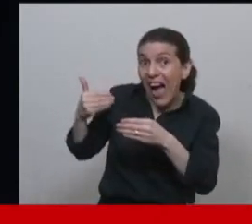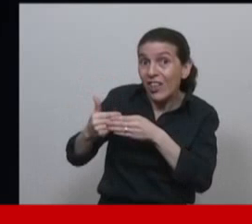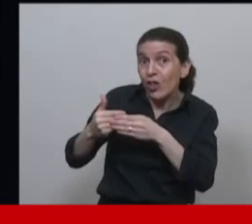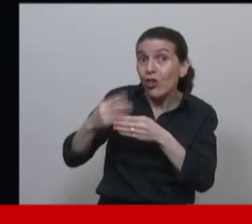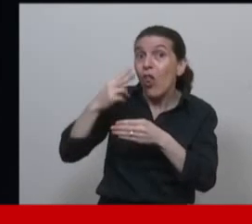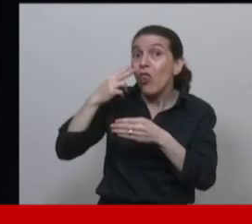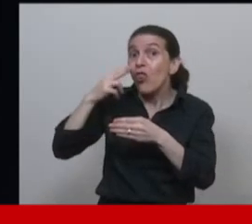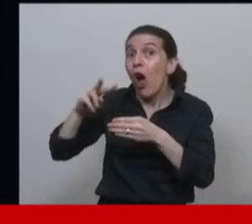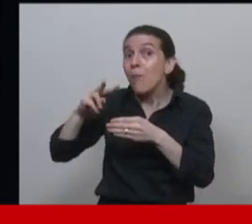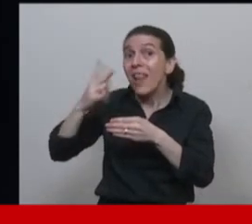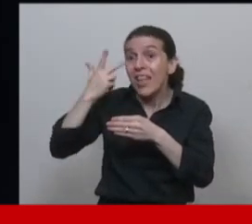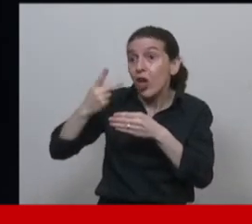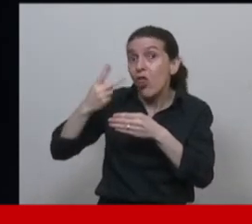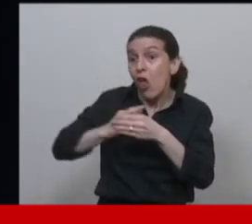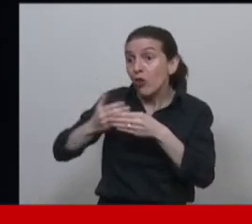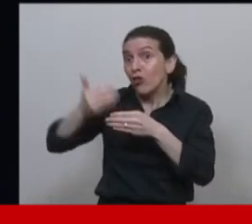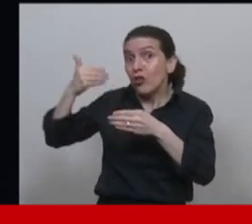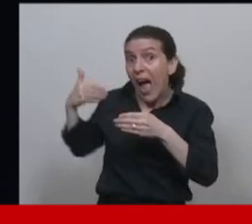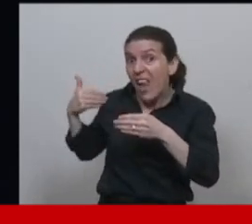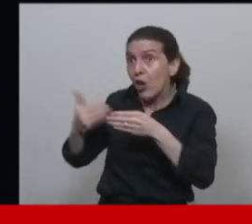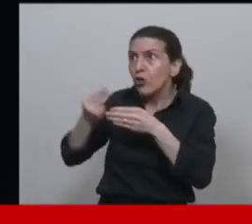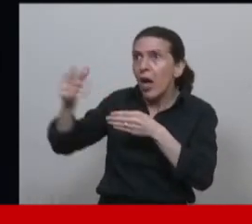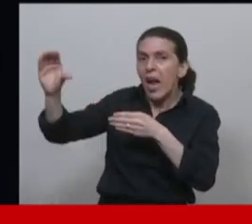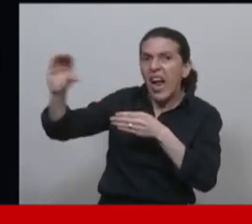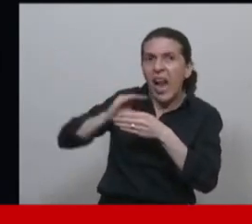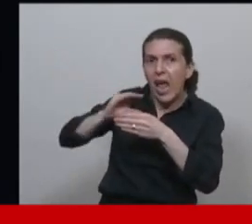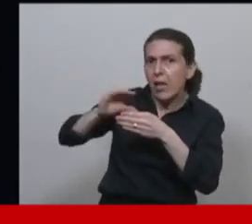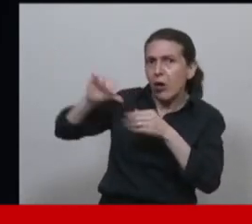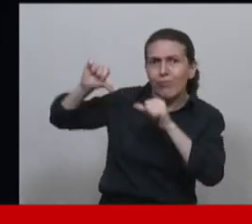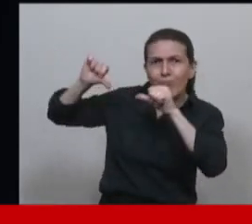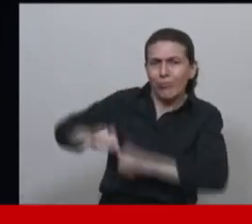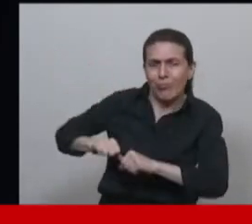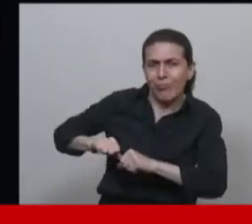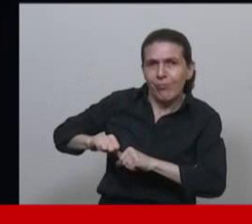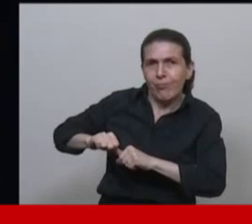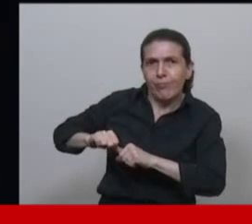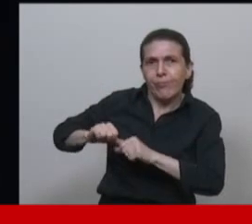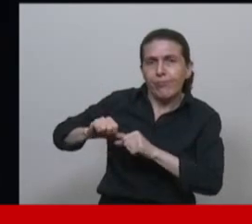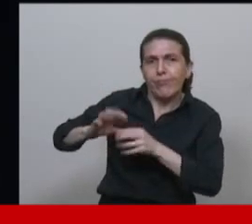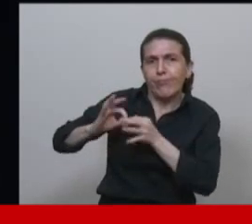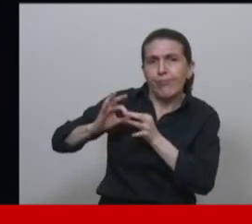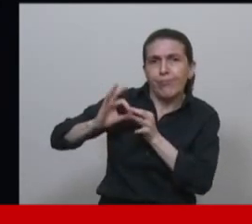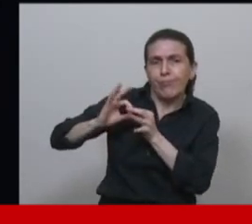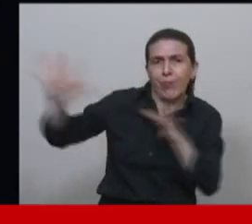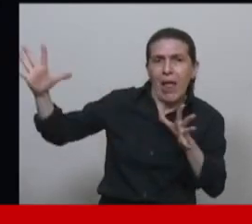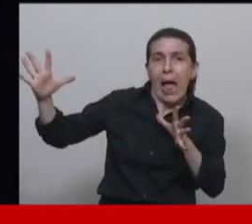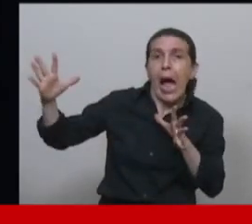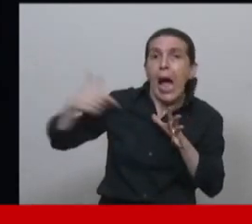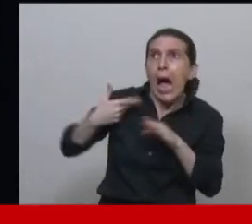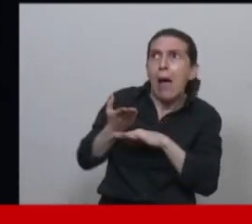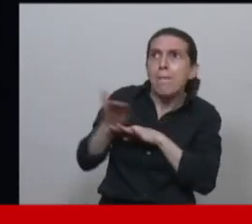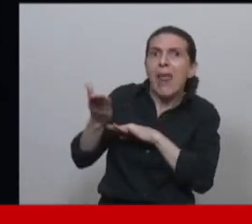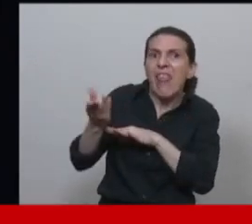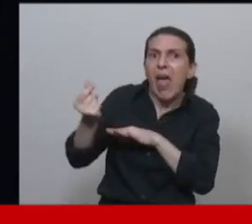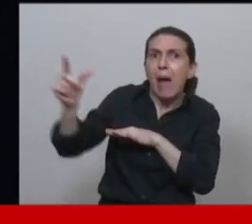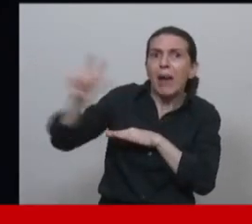crédito internacional, pierde ese crédito, pide un préstamo al FMI, no resulta útil